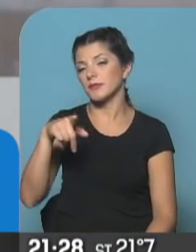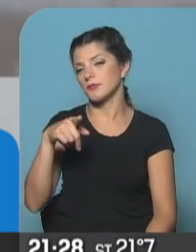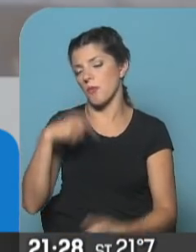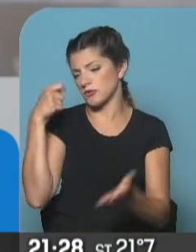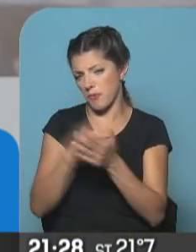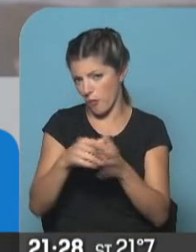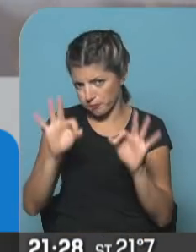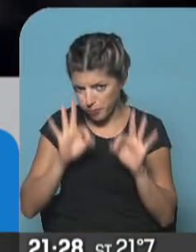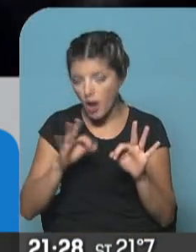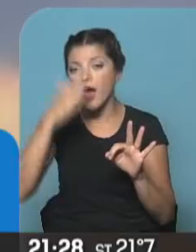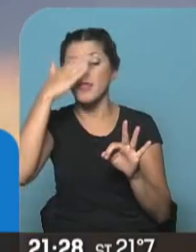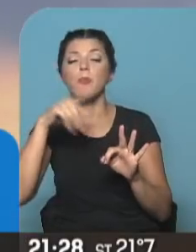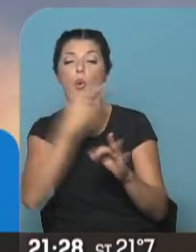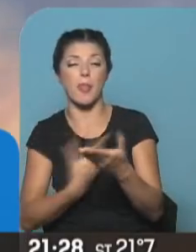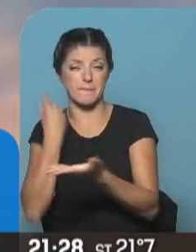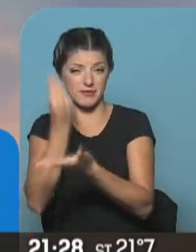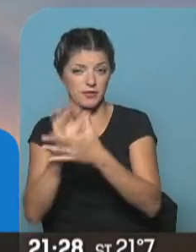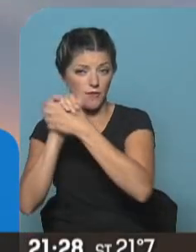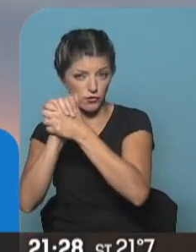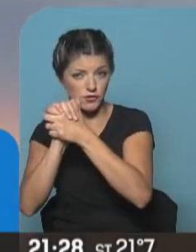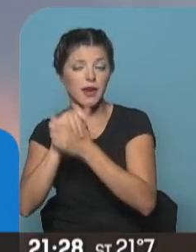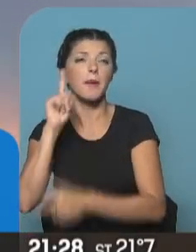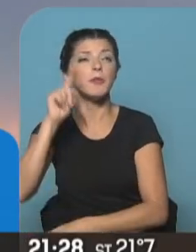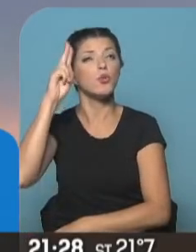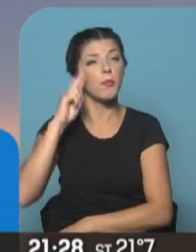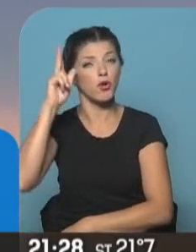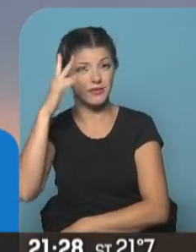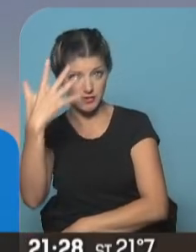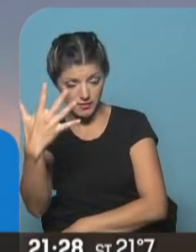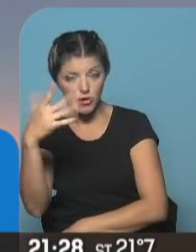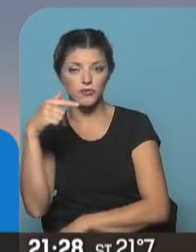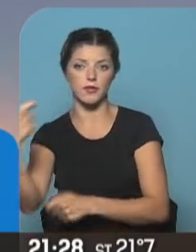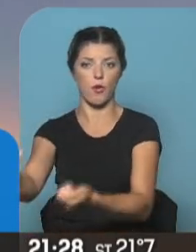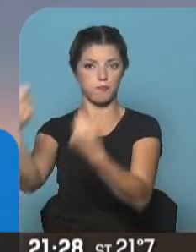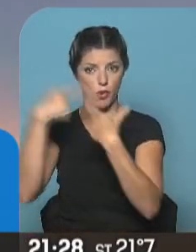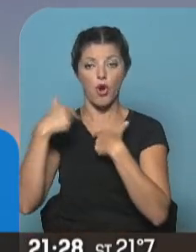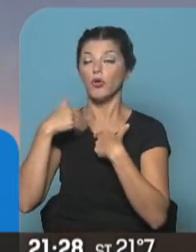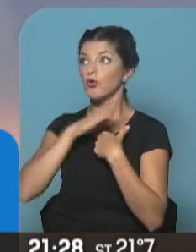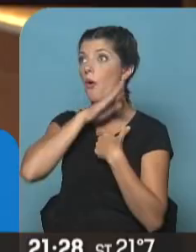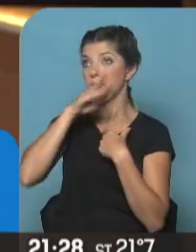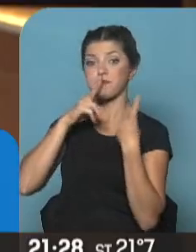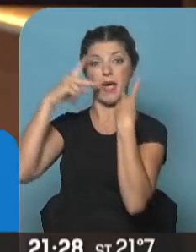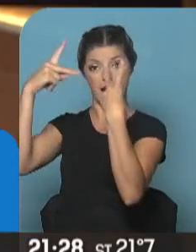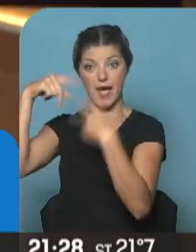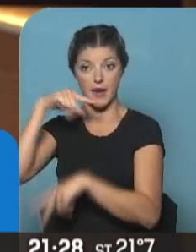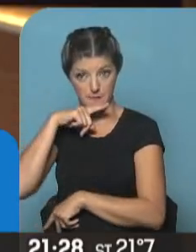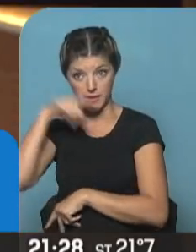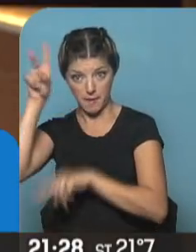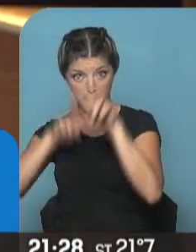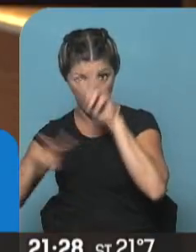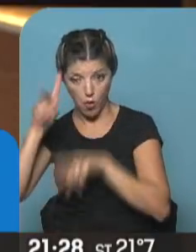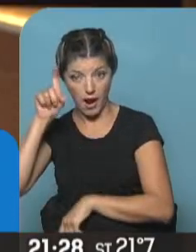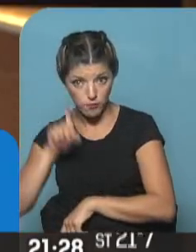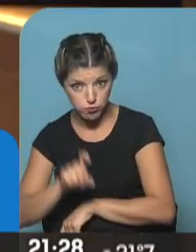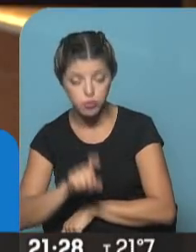Exacto, 85, 86. 85. Y yo fui a buscarlo a Alemania, al San Juan. Luego obviamente volví